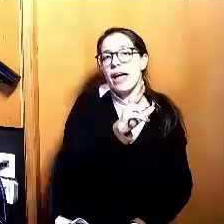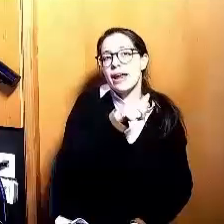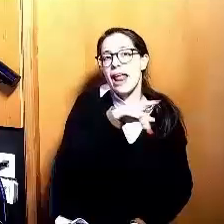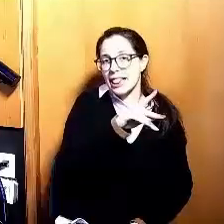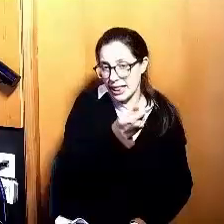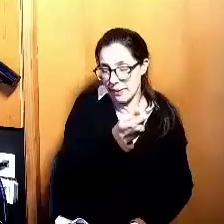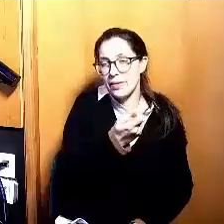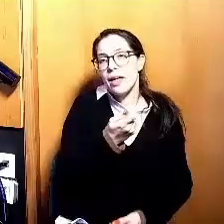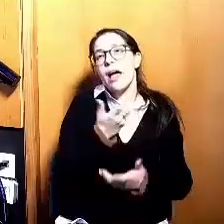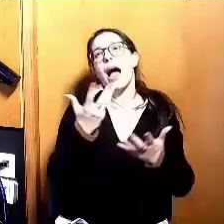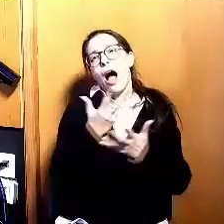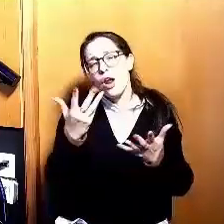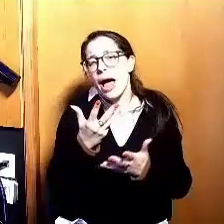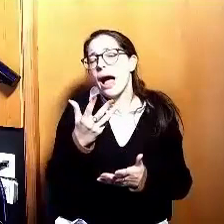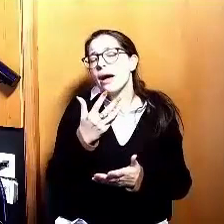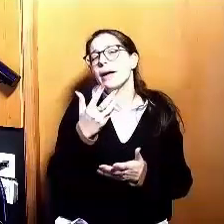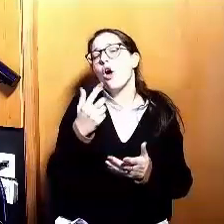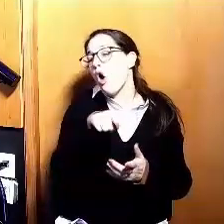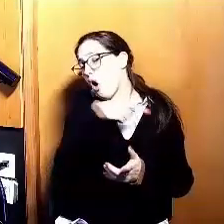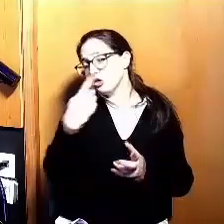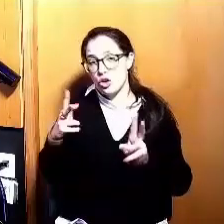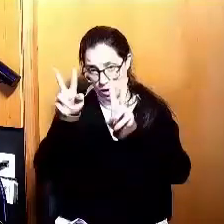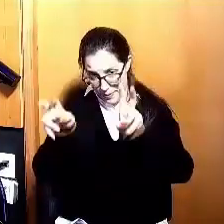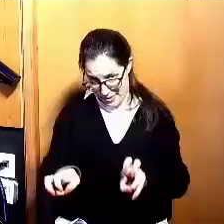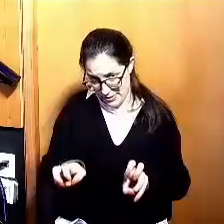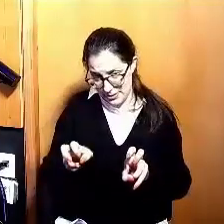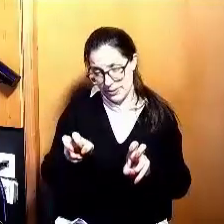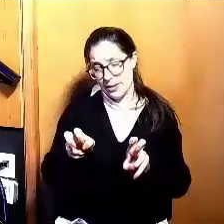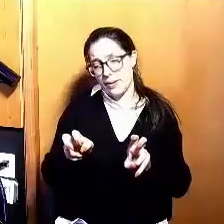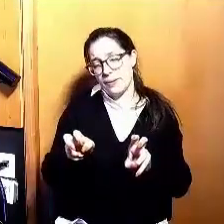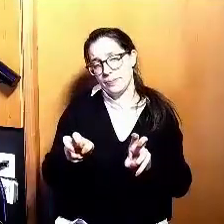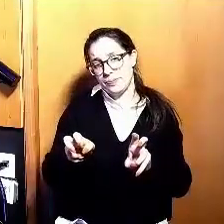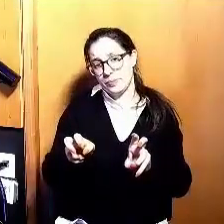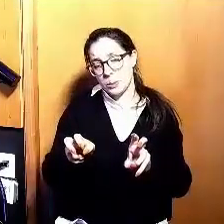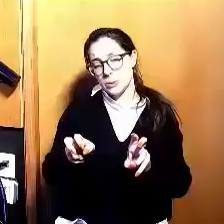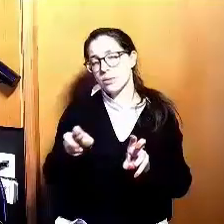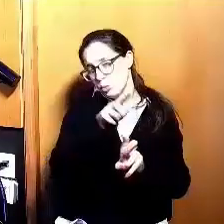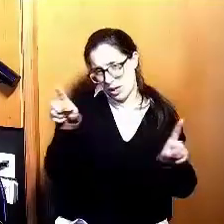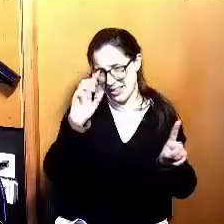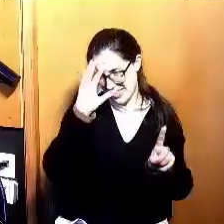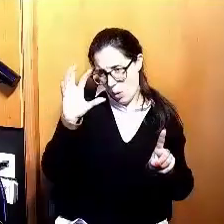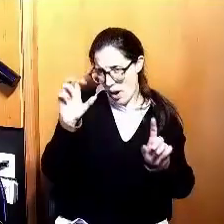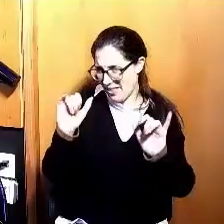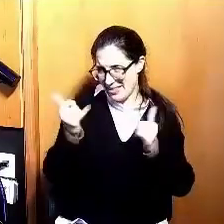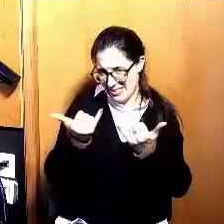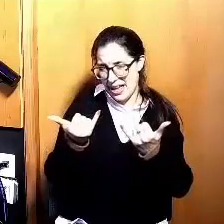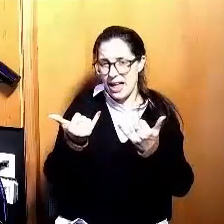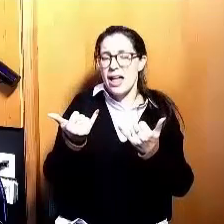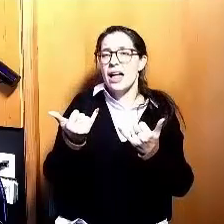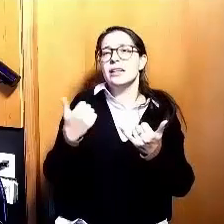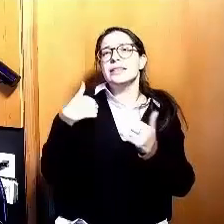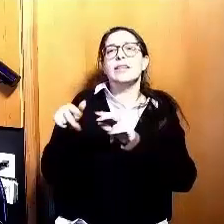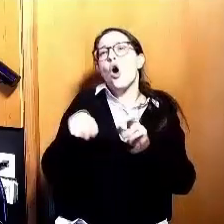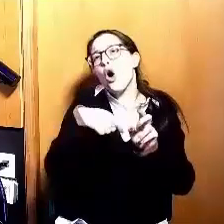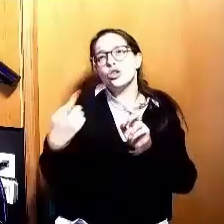más sofisticada. Los otros temas de datos, muchos recordarán o conocerán el mapa que siempre pongo, los otros